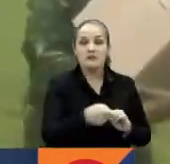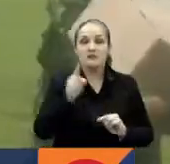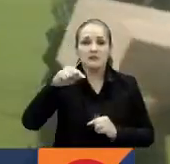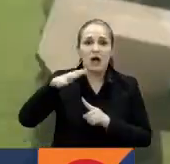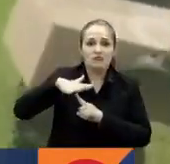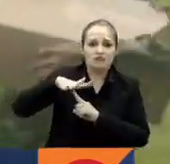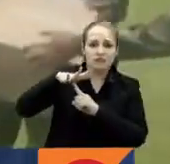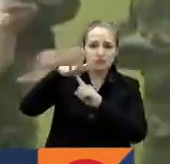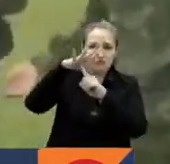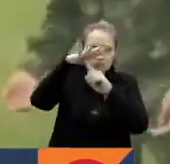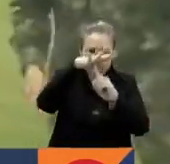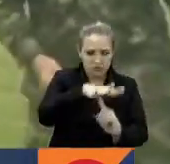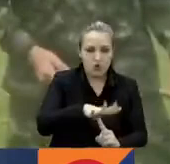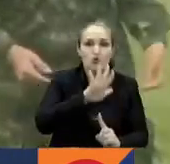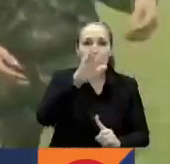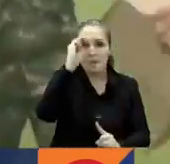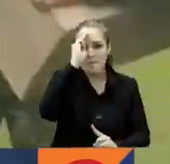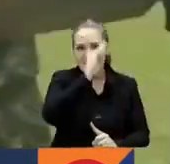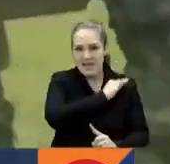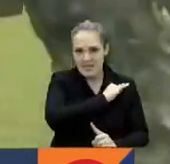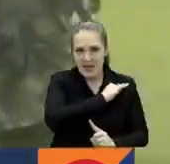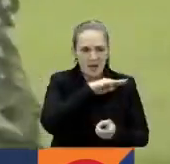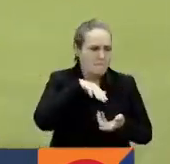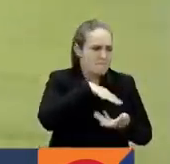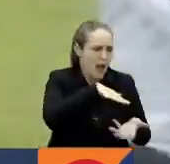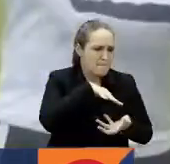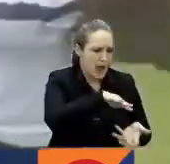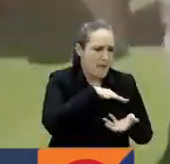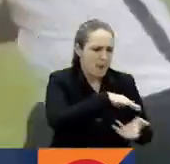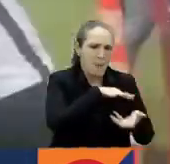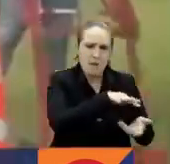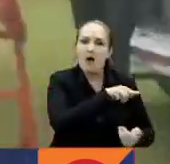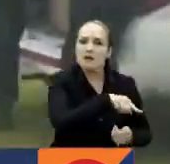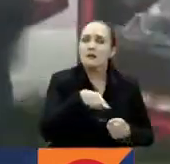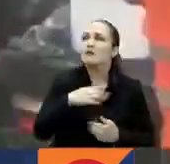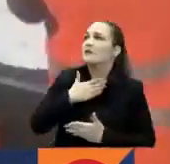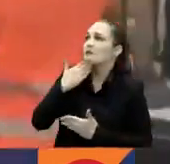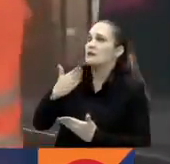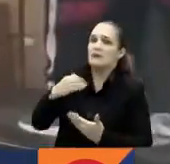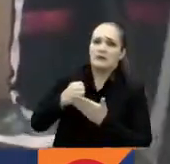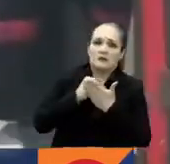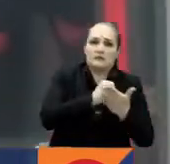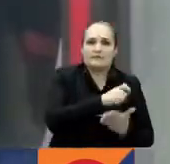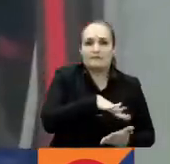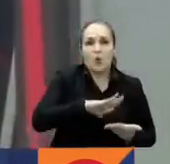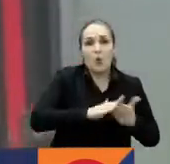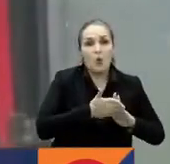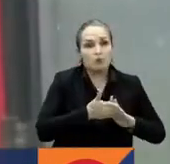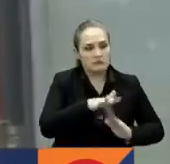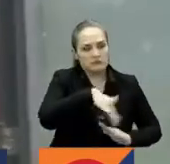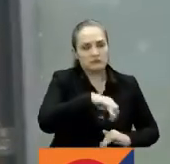helicóptero Black Hawk de la Fuerza Aérea Colombiana para atender la crisis humanitaria que enfrenta esta comunidad.